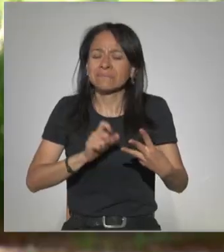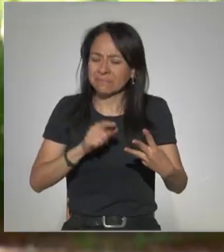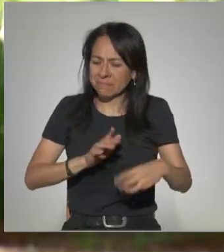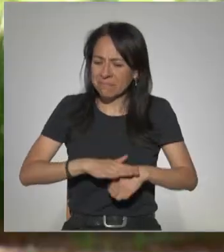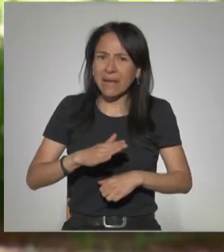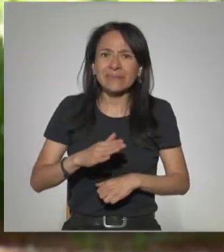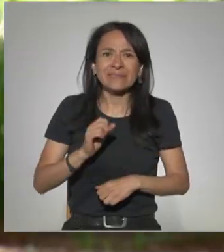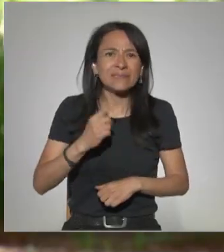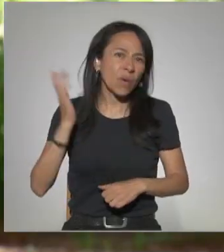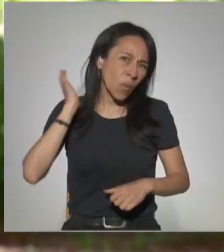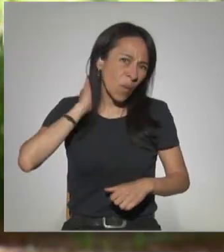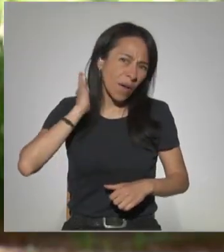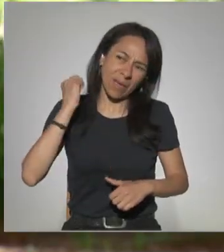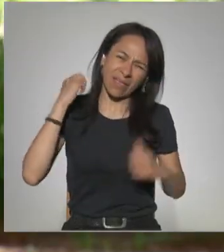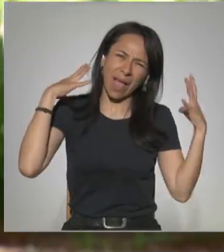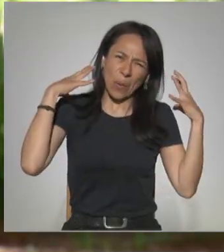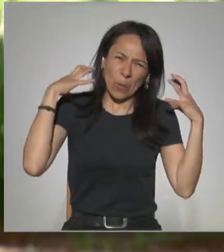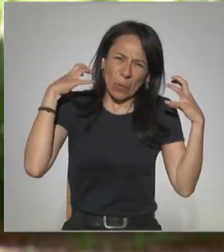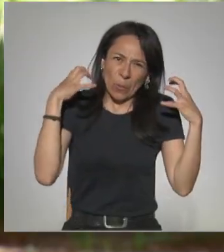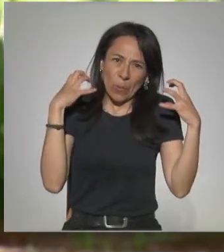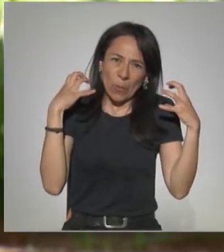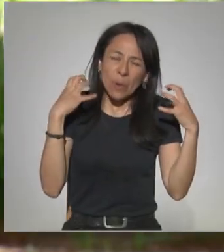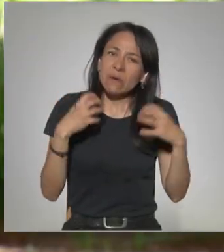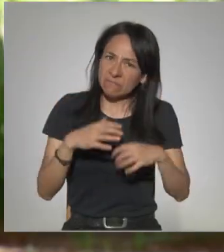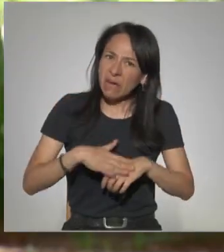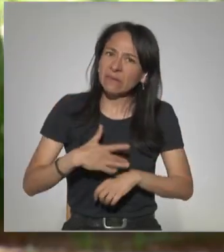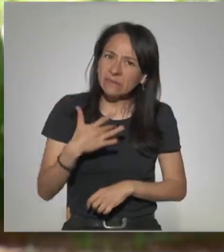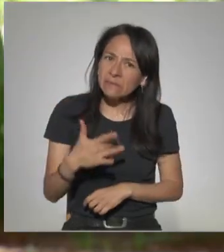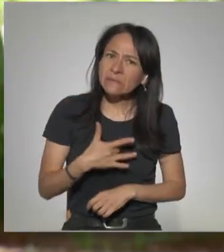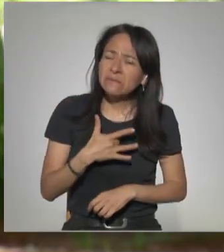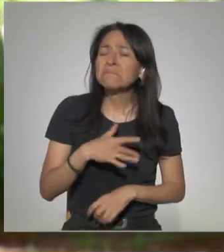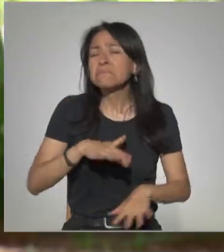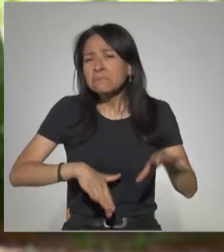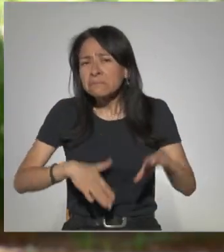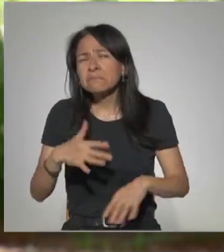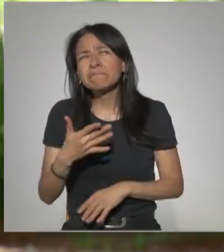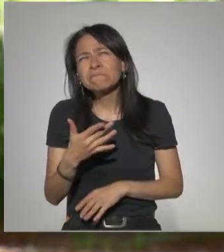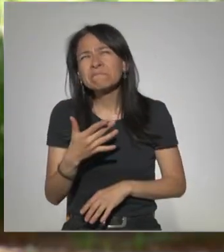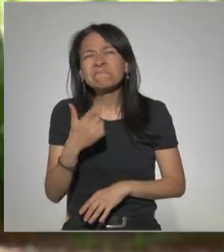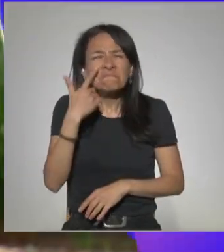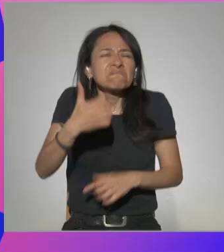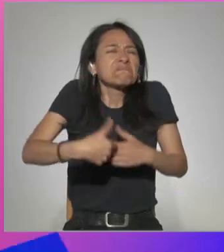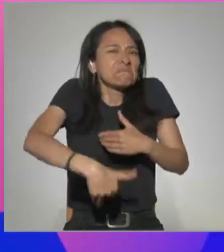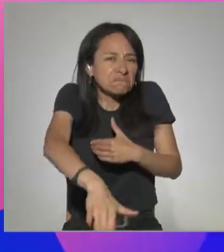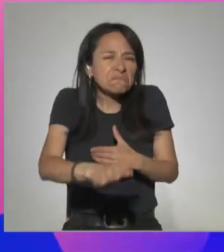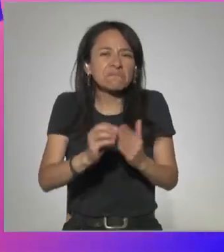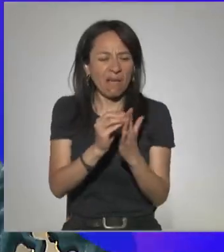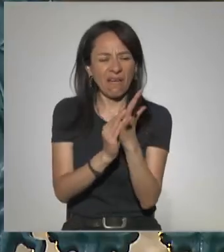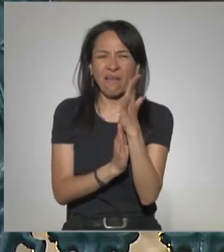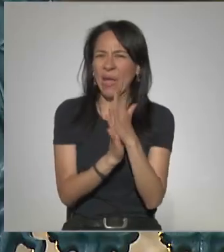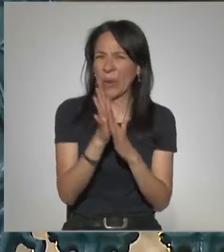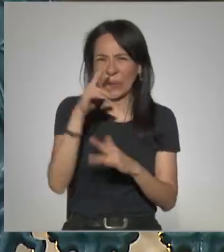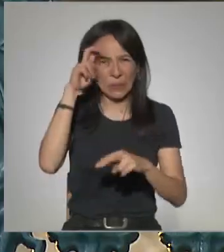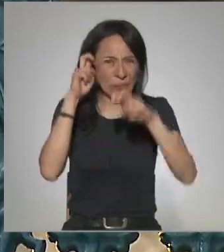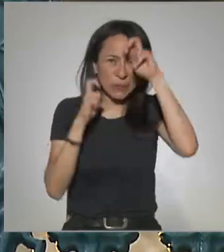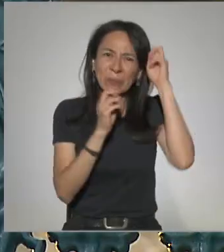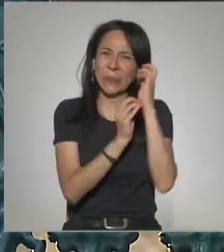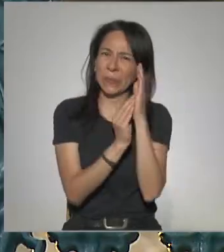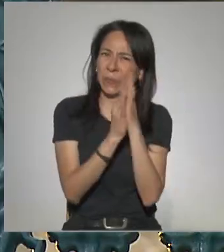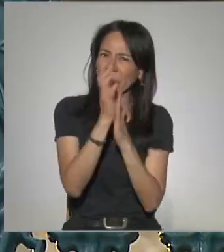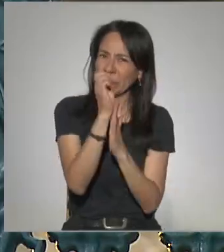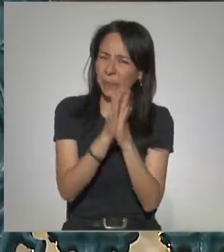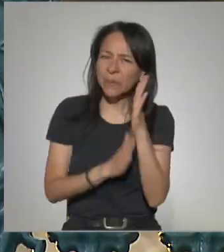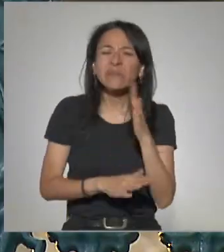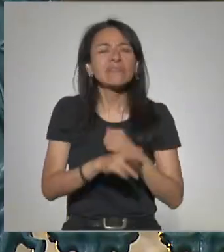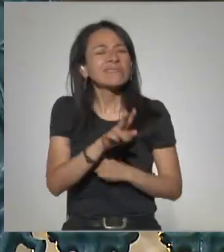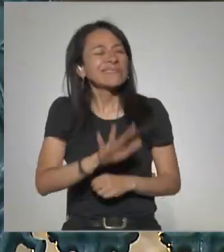parte trasera del cuello y rara vez, pero sí va a ocurrir sudoración en las manos. Sensación de nerviosismo,